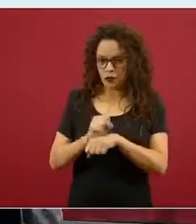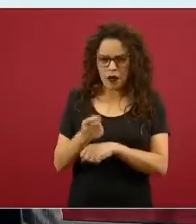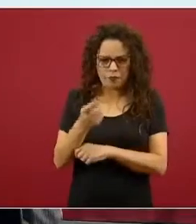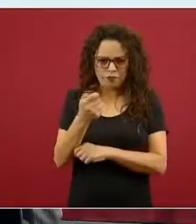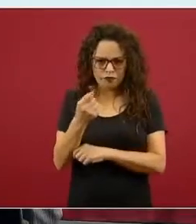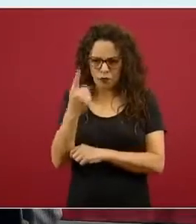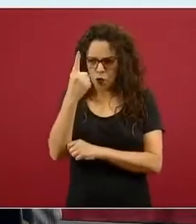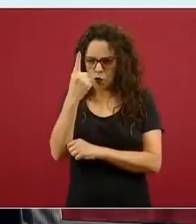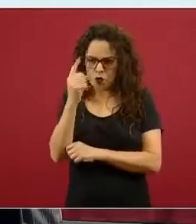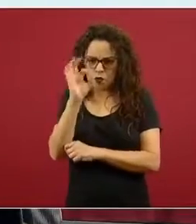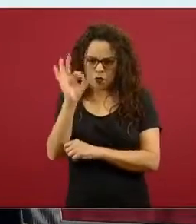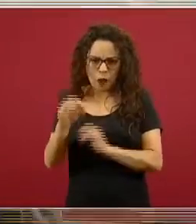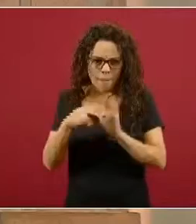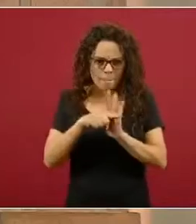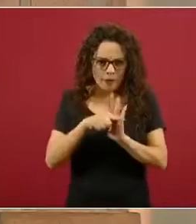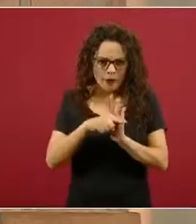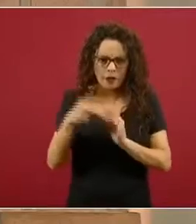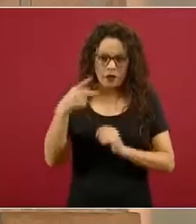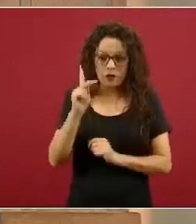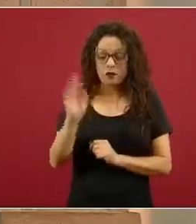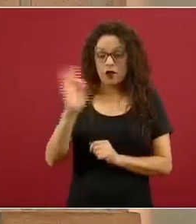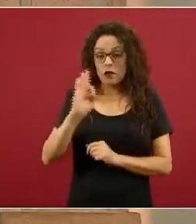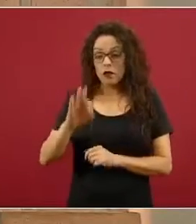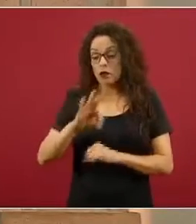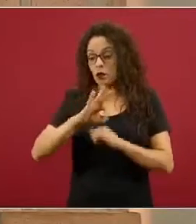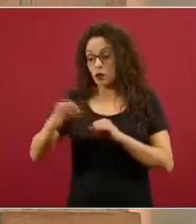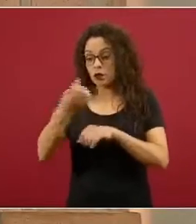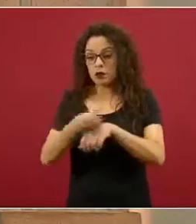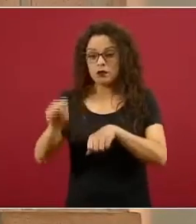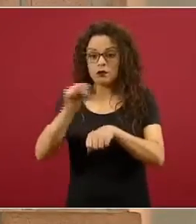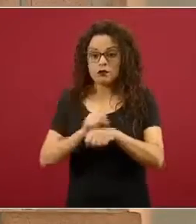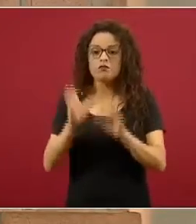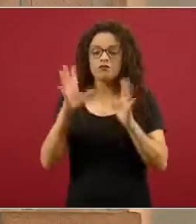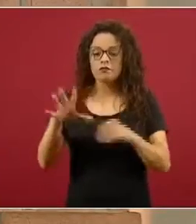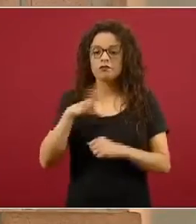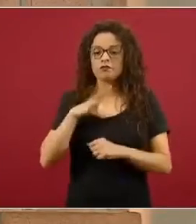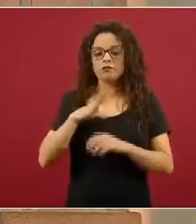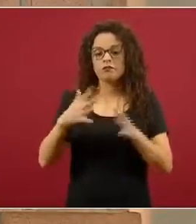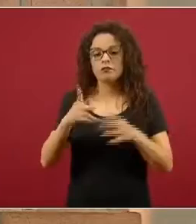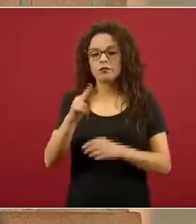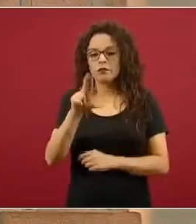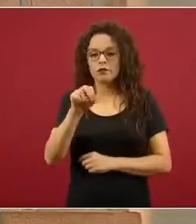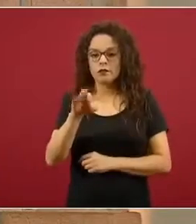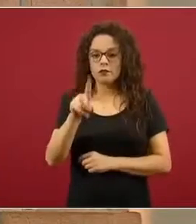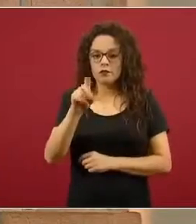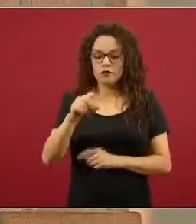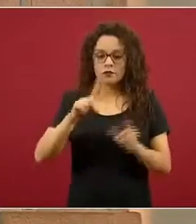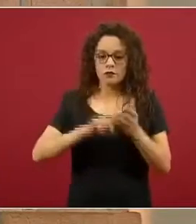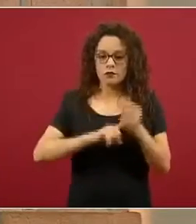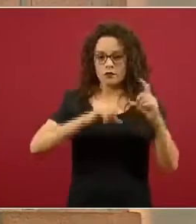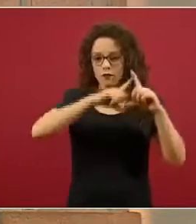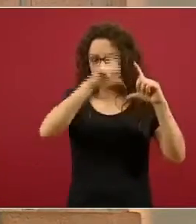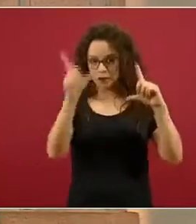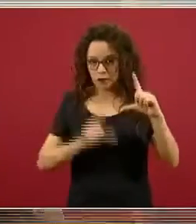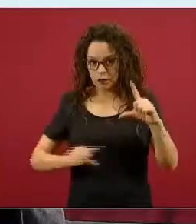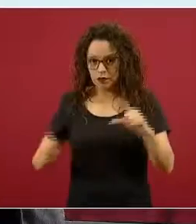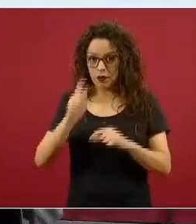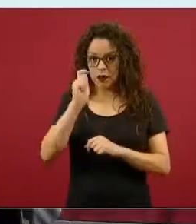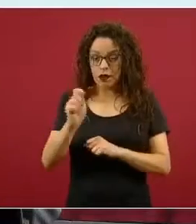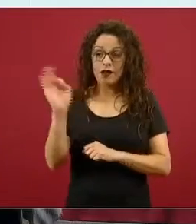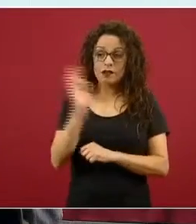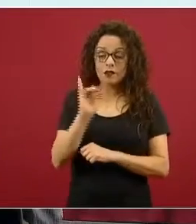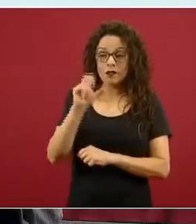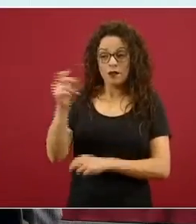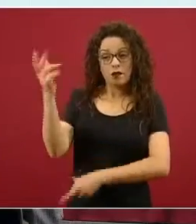1% y con altas posibilidades de que al final de la semana tengamos ya un dato promedio a nivel nacional de inicio de un